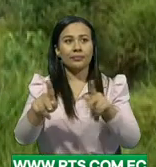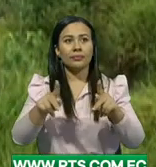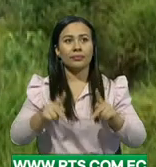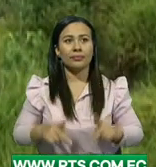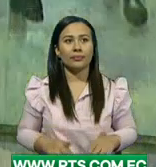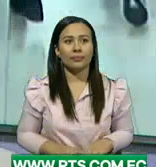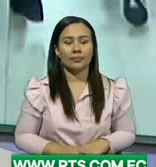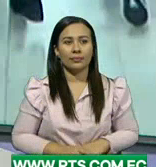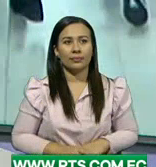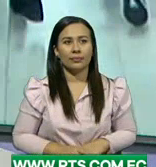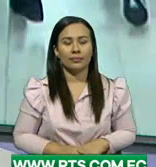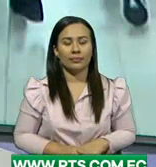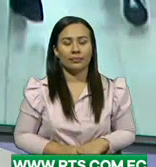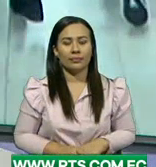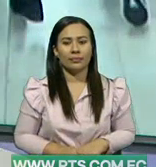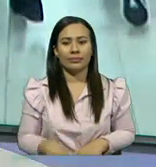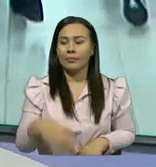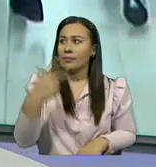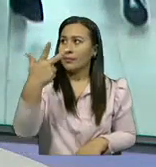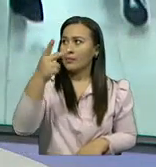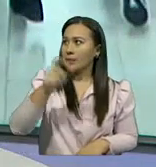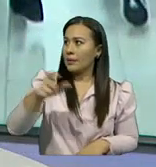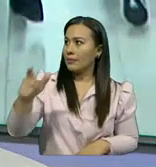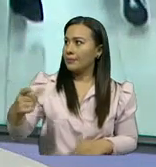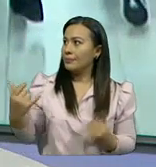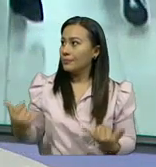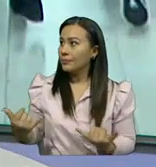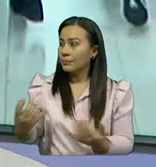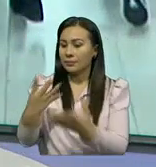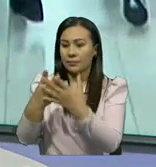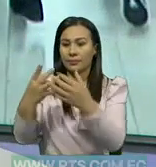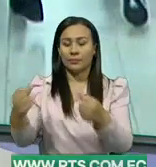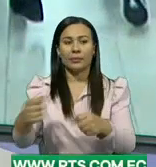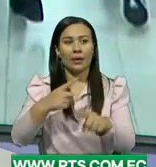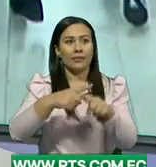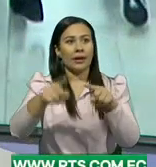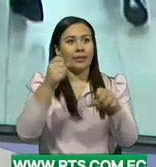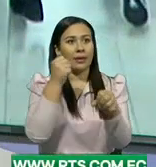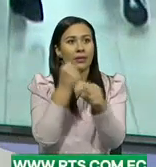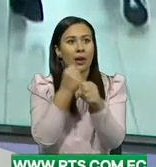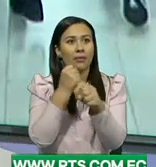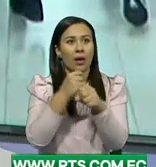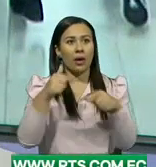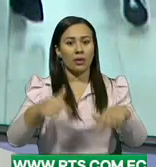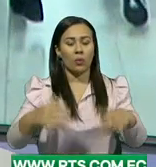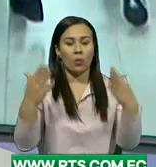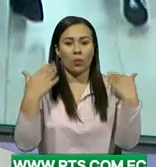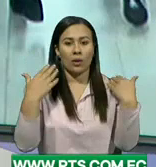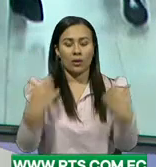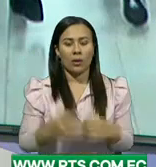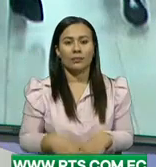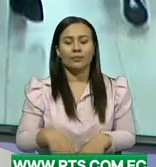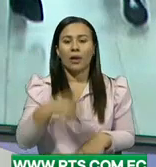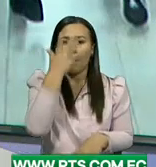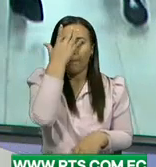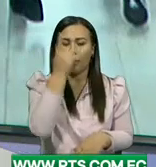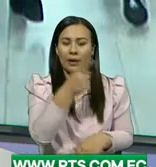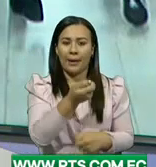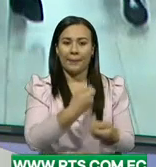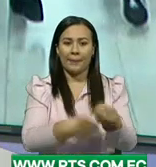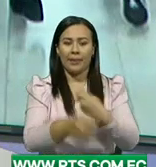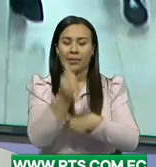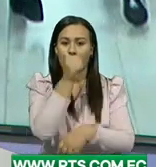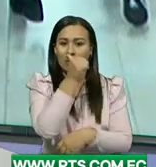Casamen. 3 personas fueron detenidas en distintos operativos en Guayaquil. La causa, el expendio